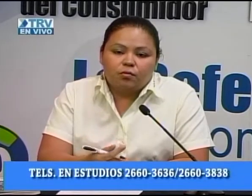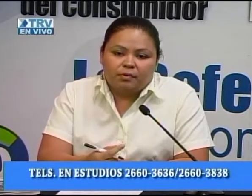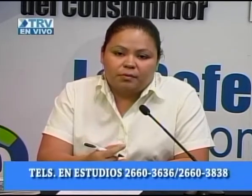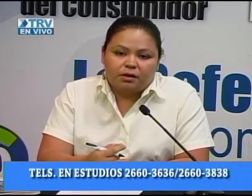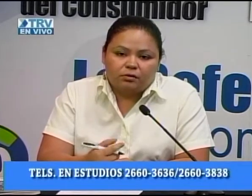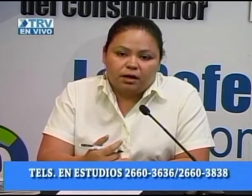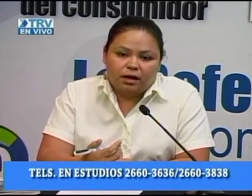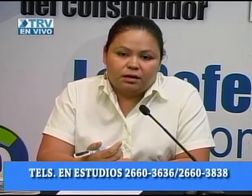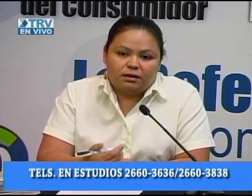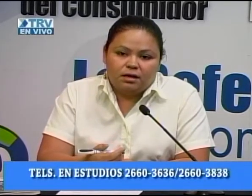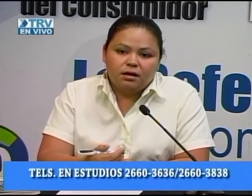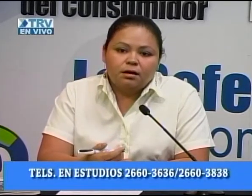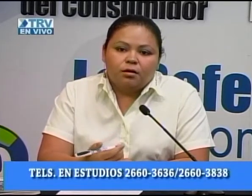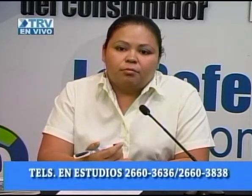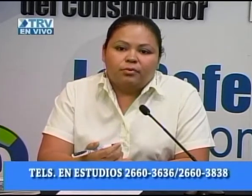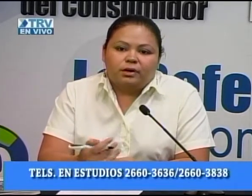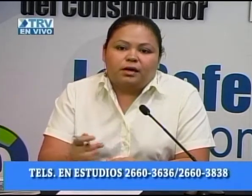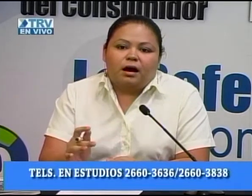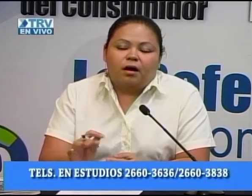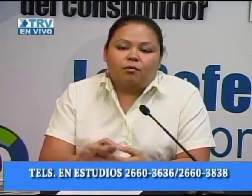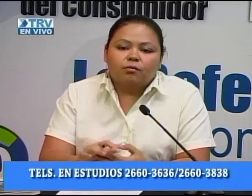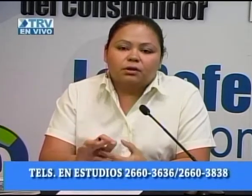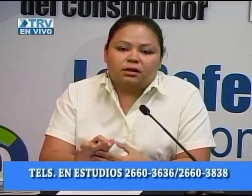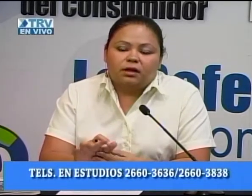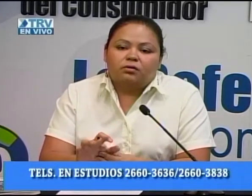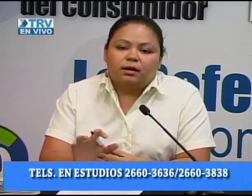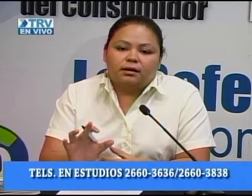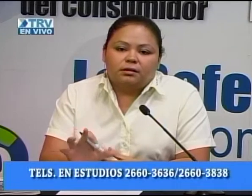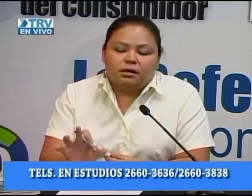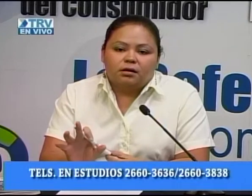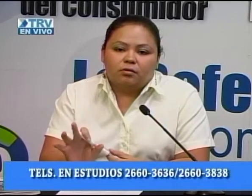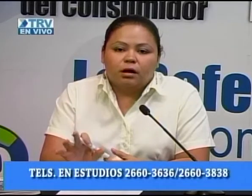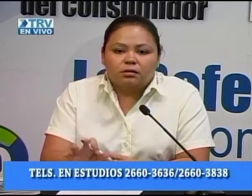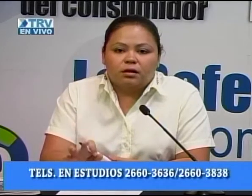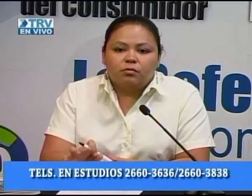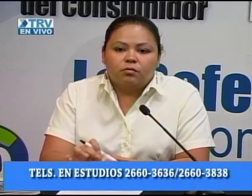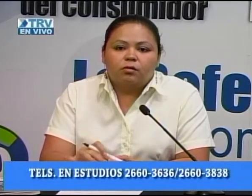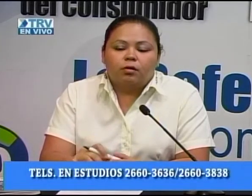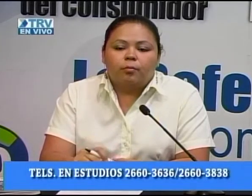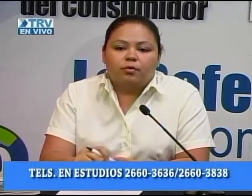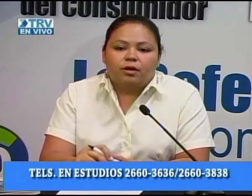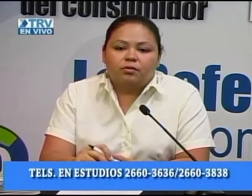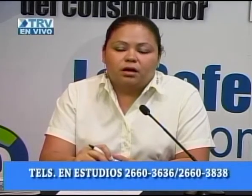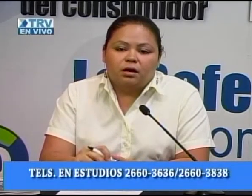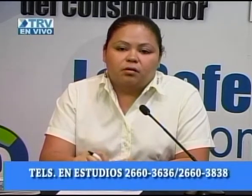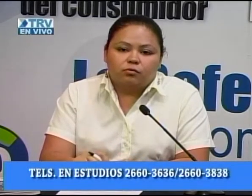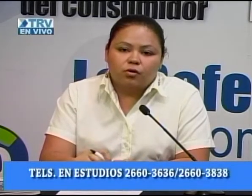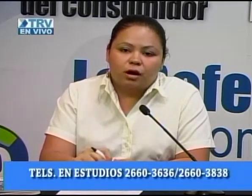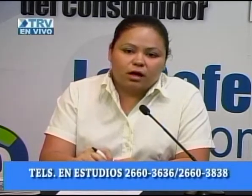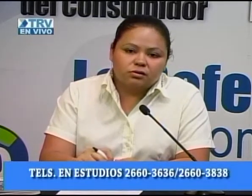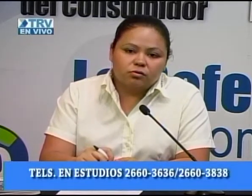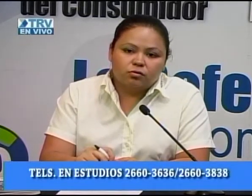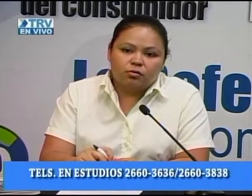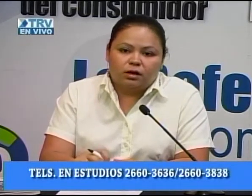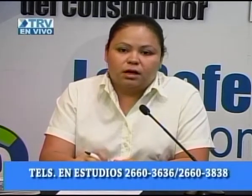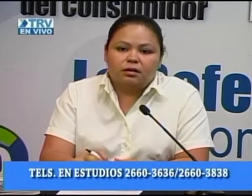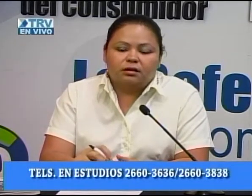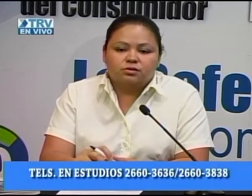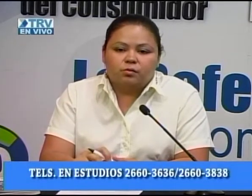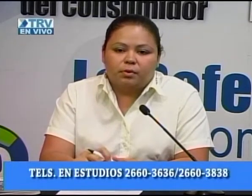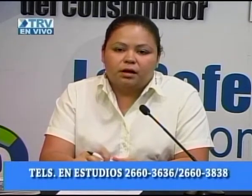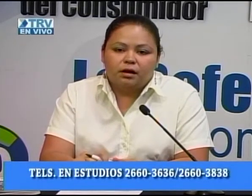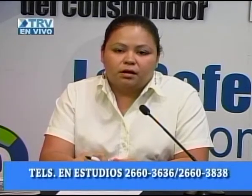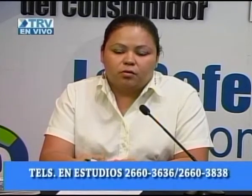el incumplimiento de garantía, porque aún teniendo garantía los artículos, los proveedores en algunos casos no